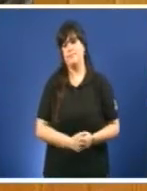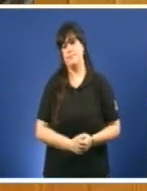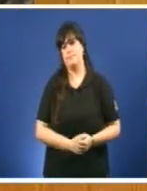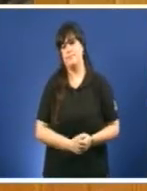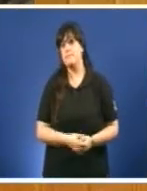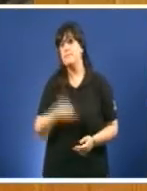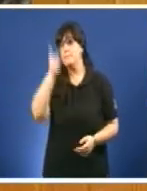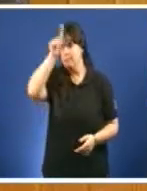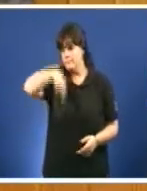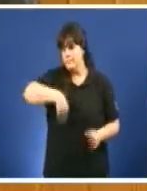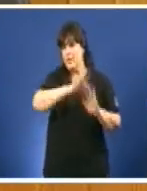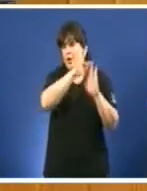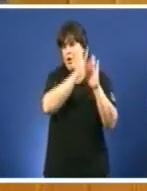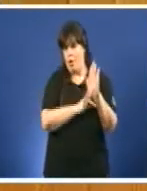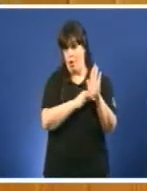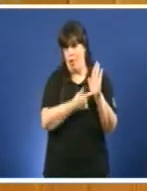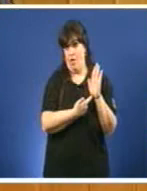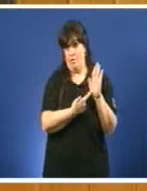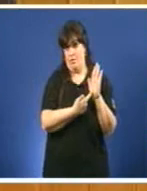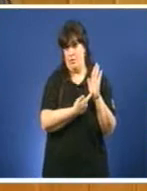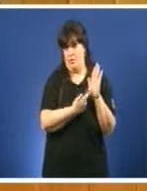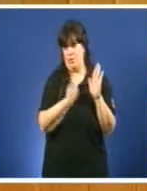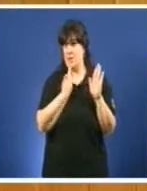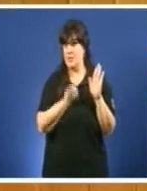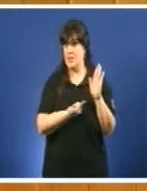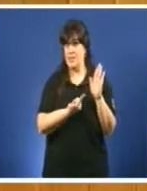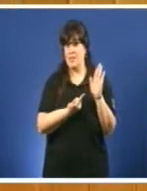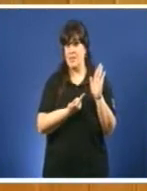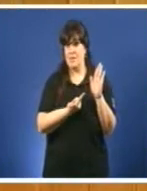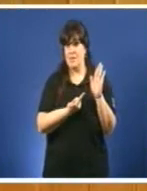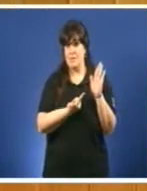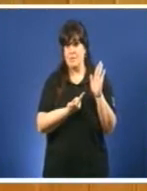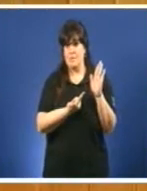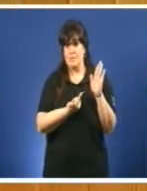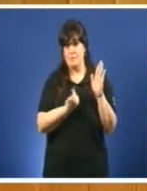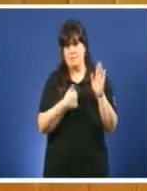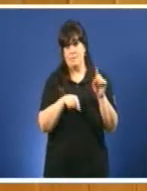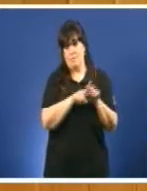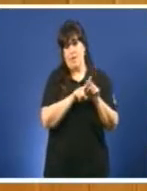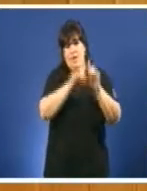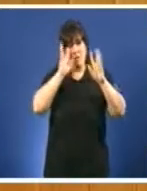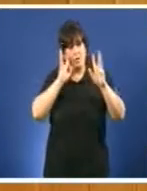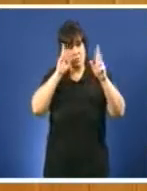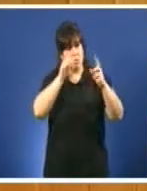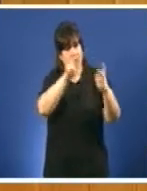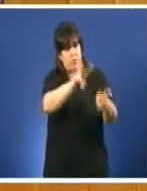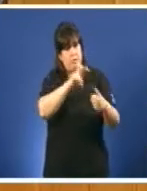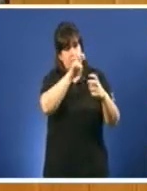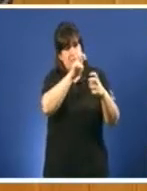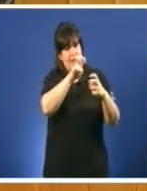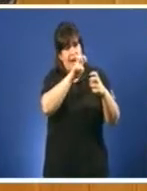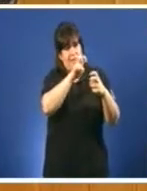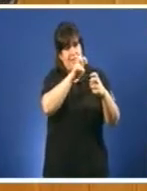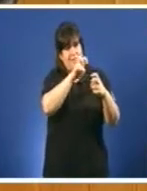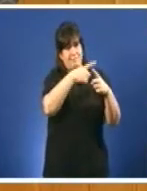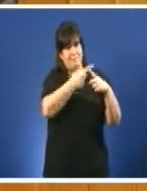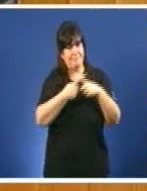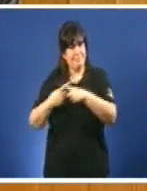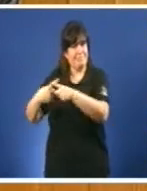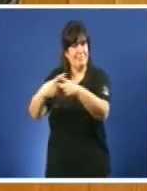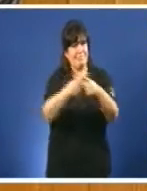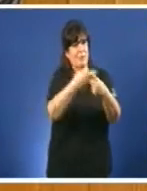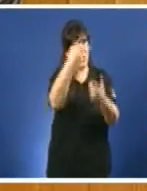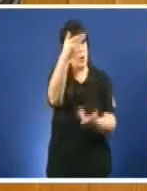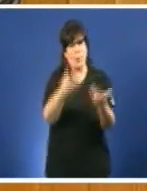orzamentos consagran un reparto inxusto do esforzo fiscal. E son, ademais, os orzamentos